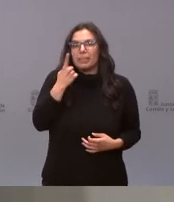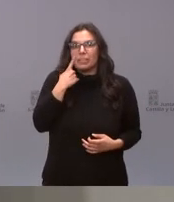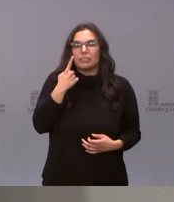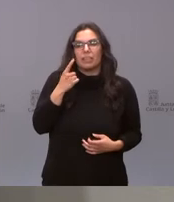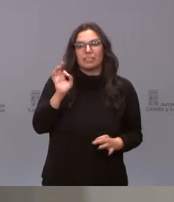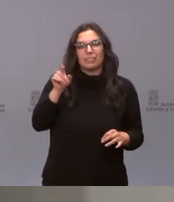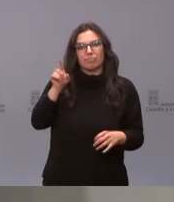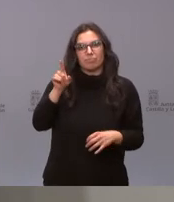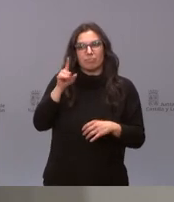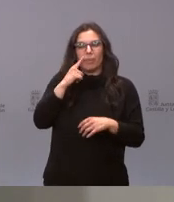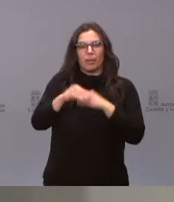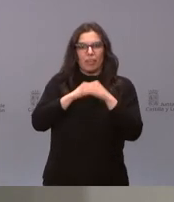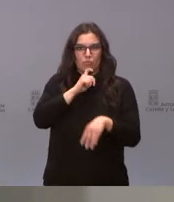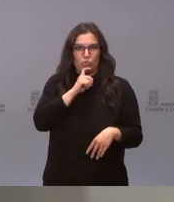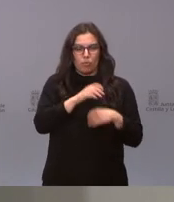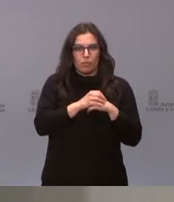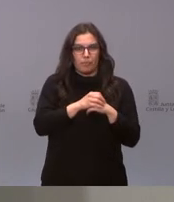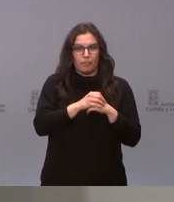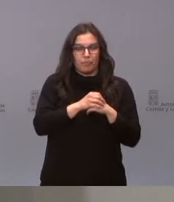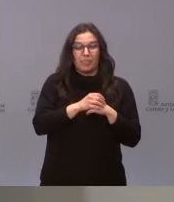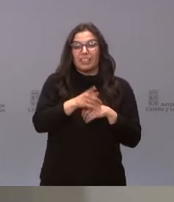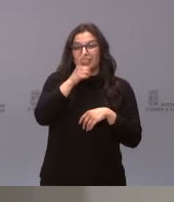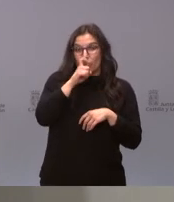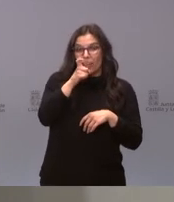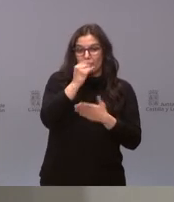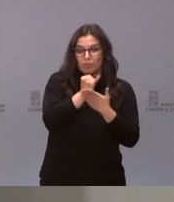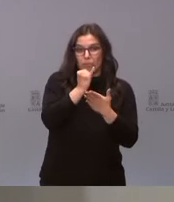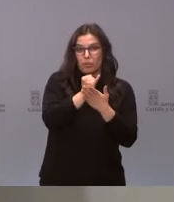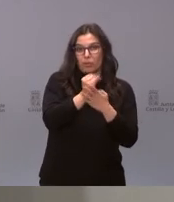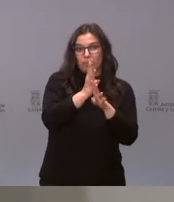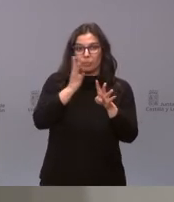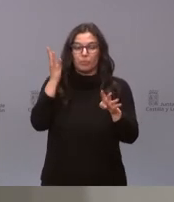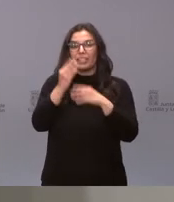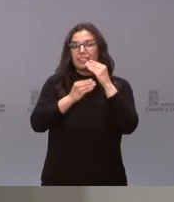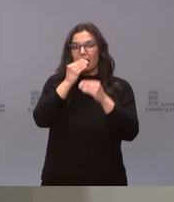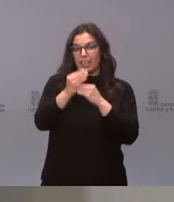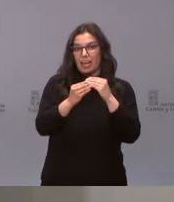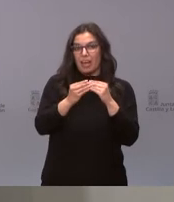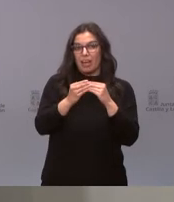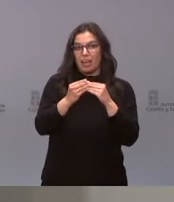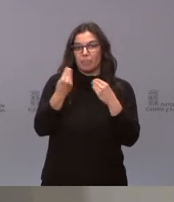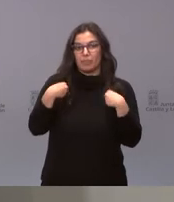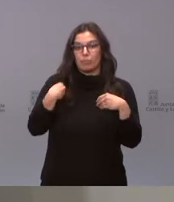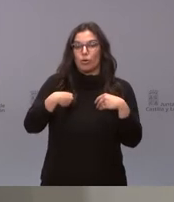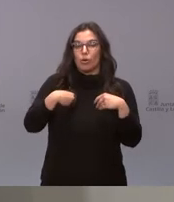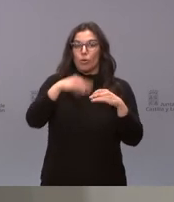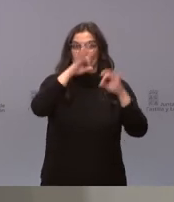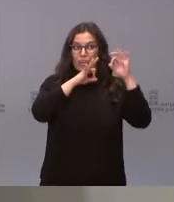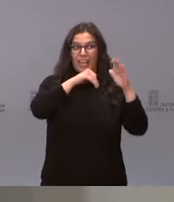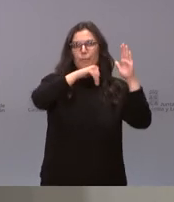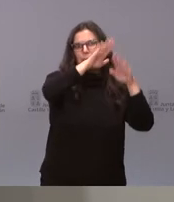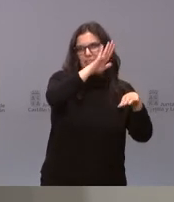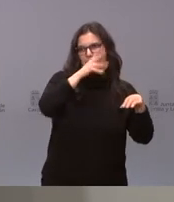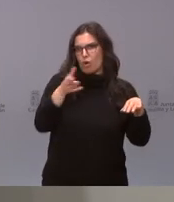de hacer el cribado masivo si se acuerdan estaba en unas tasas mayores de las que tiene ahora mismo burgos